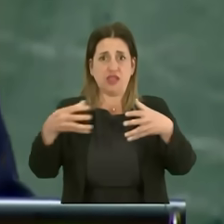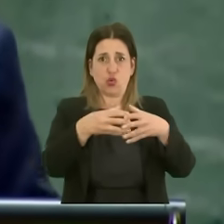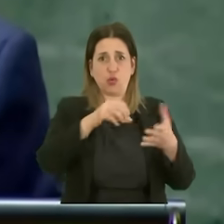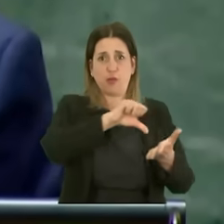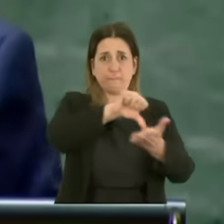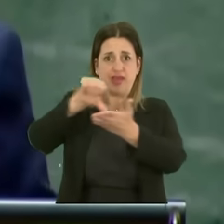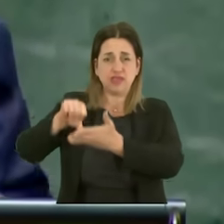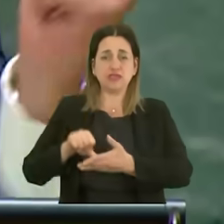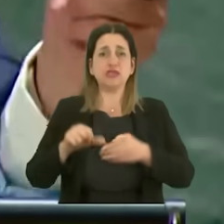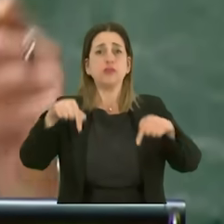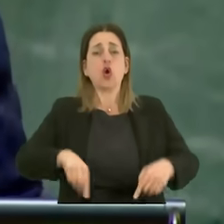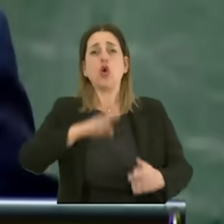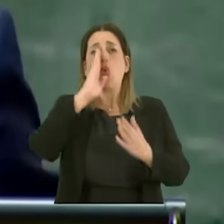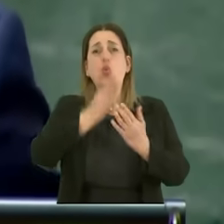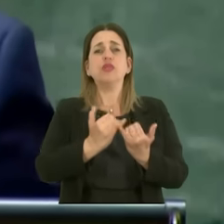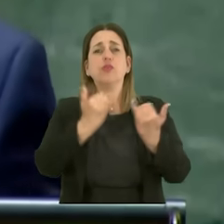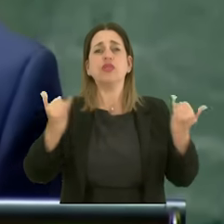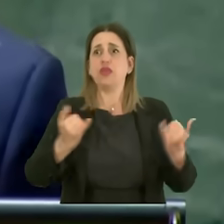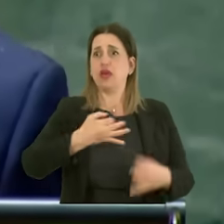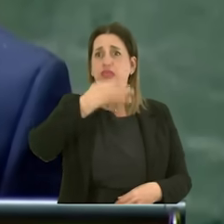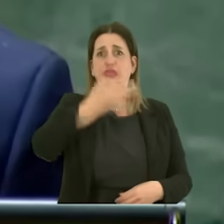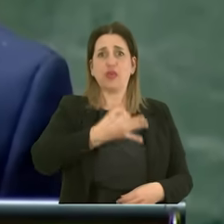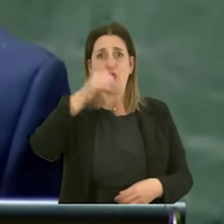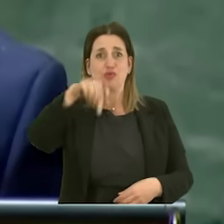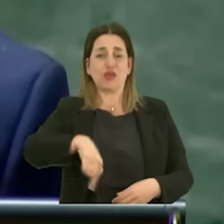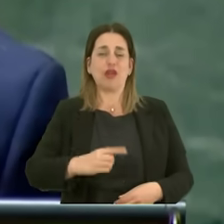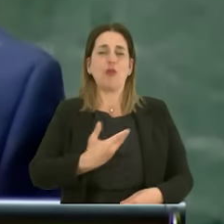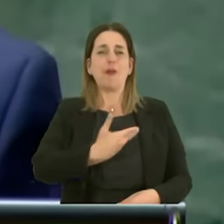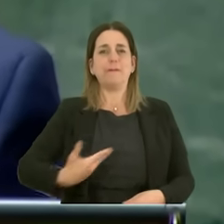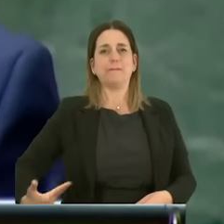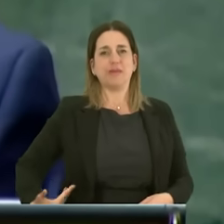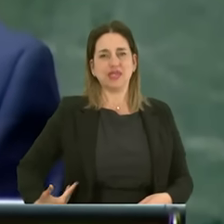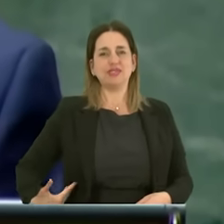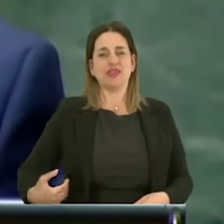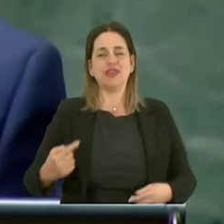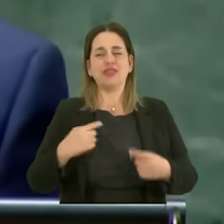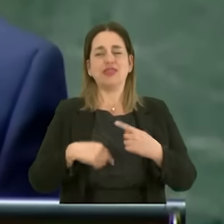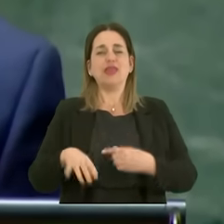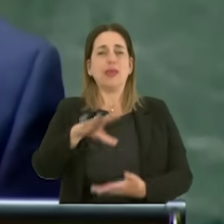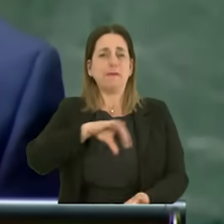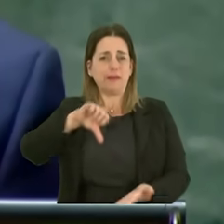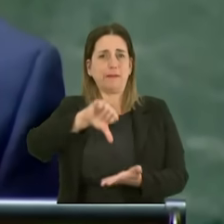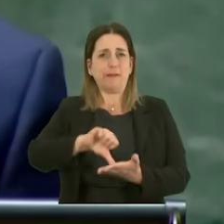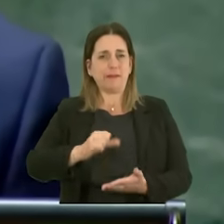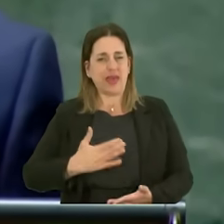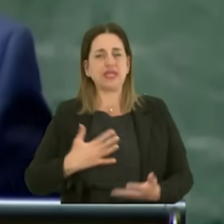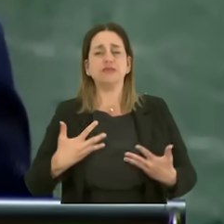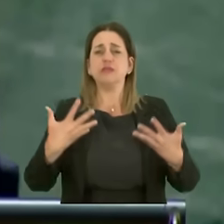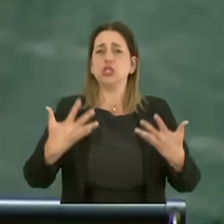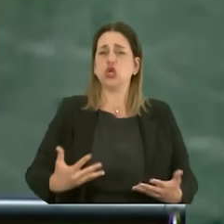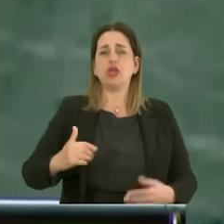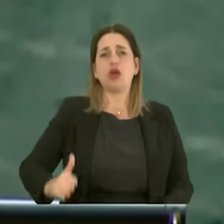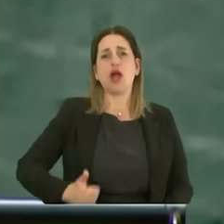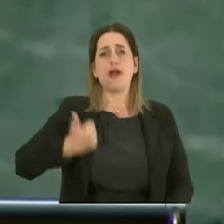delegaciones Hoy es mi último discurso aquí como presidente en la asamblea y quiero aprovechar para